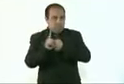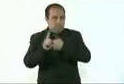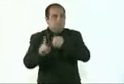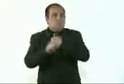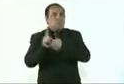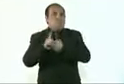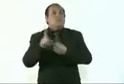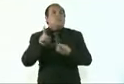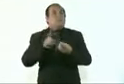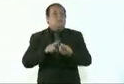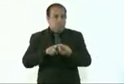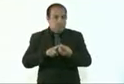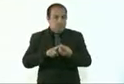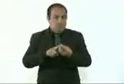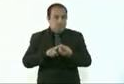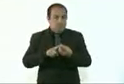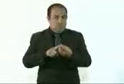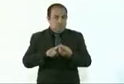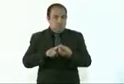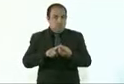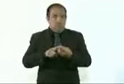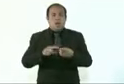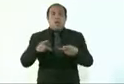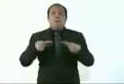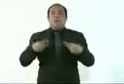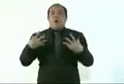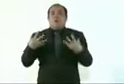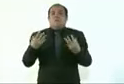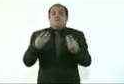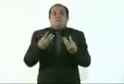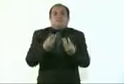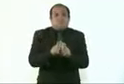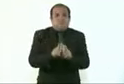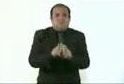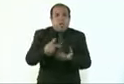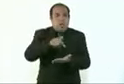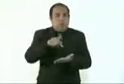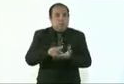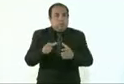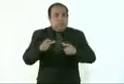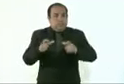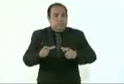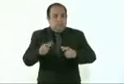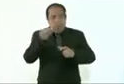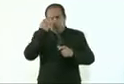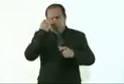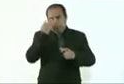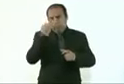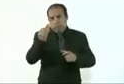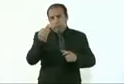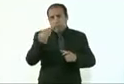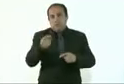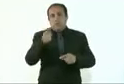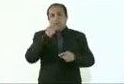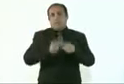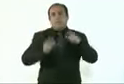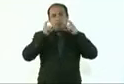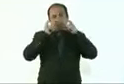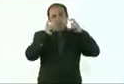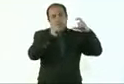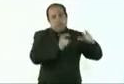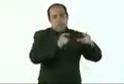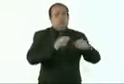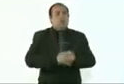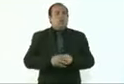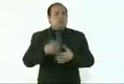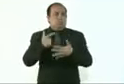problema principal es cuando las aglomeraciones son en lugares cerrados, durante mucho tiempo y sin uso de cubrebocas, etcétera.